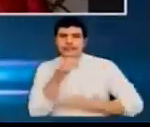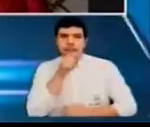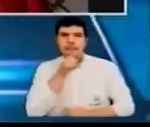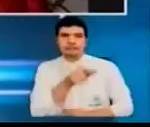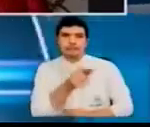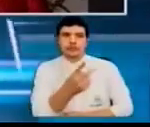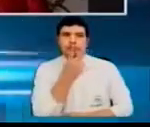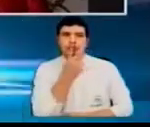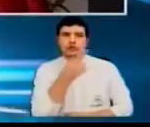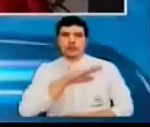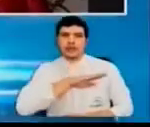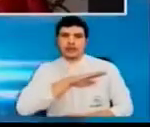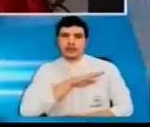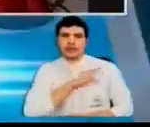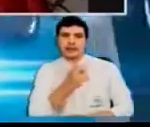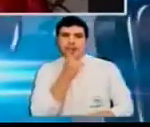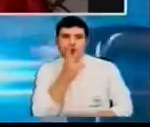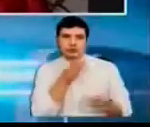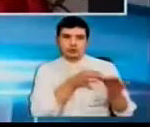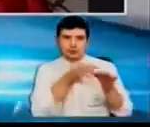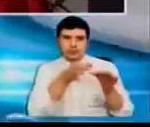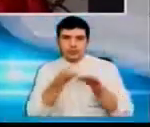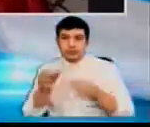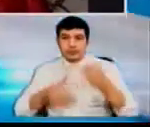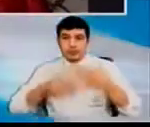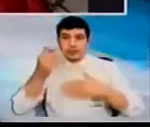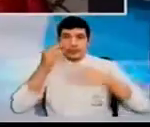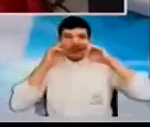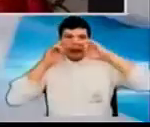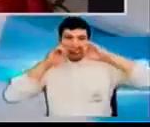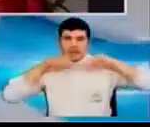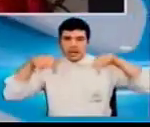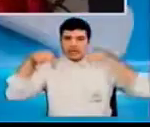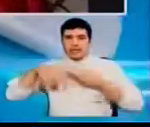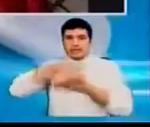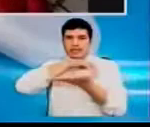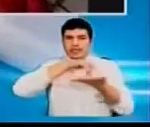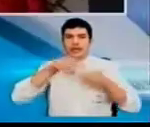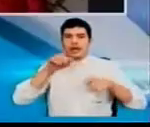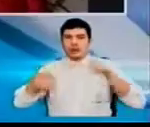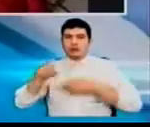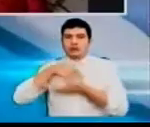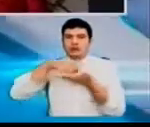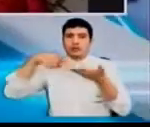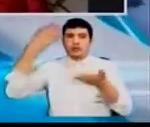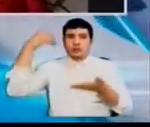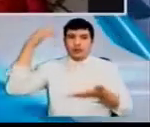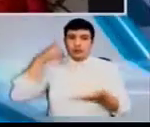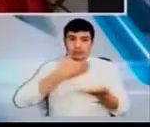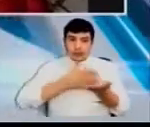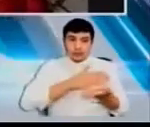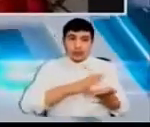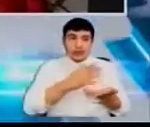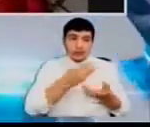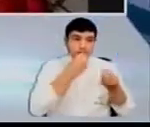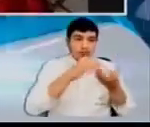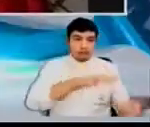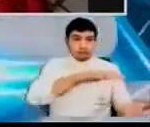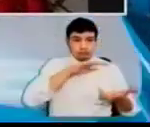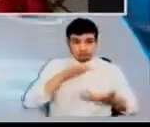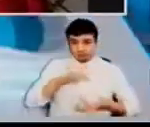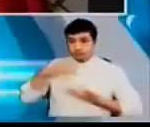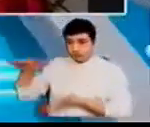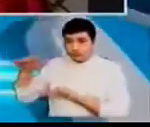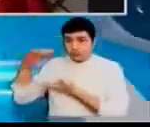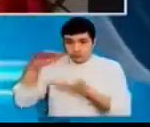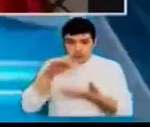ayudas alimentarias. Pero para que ustedes conozcan un poco de lo que vamos a hablar en la tarde de hoy, les presentamos el siguiente informe que